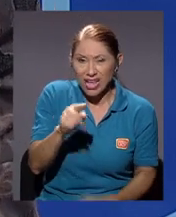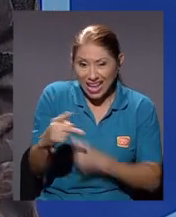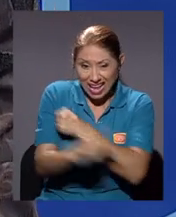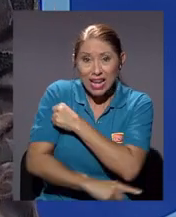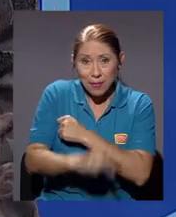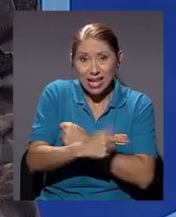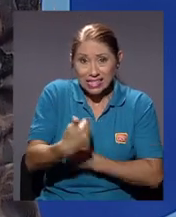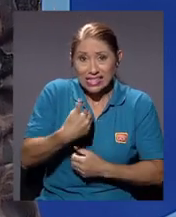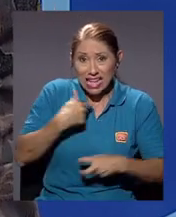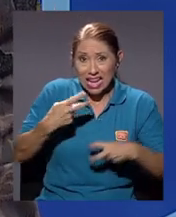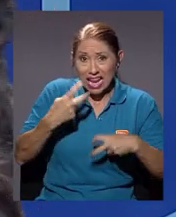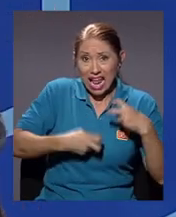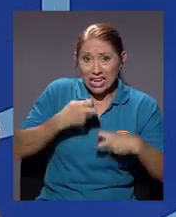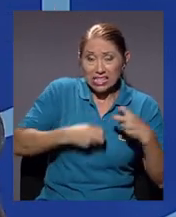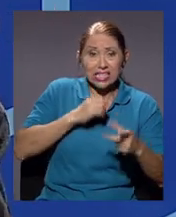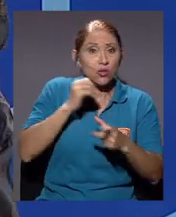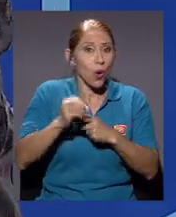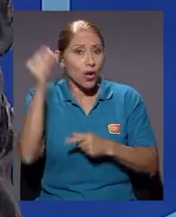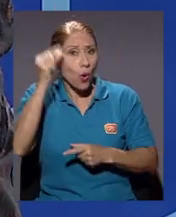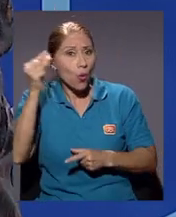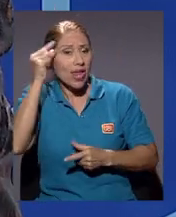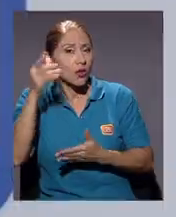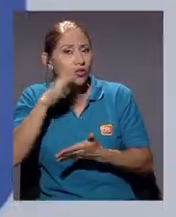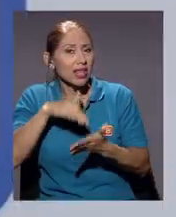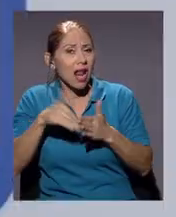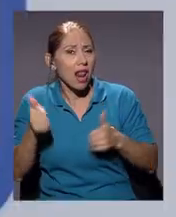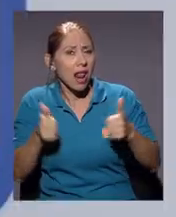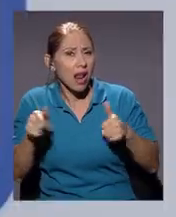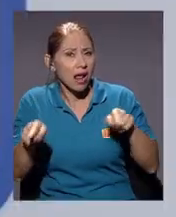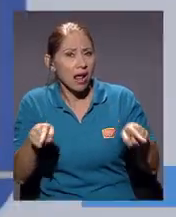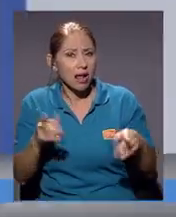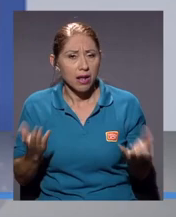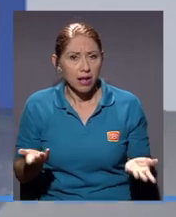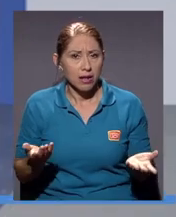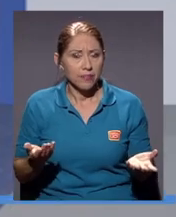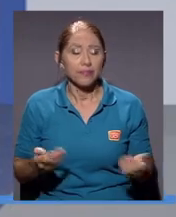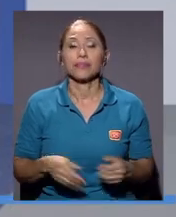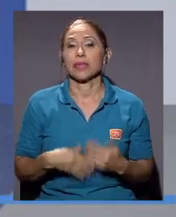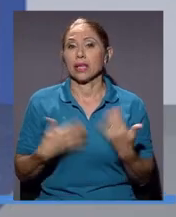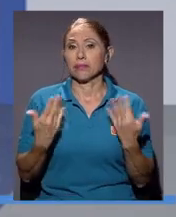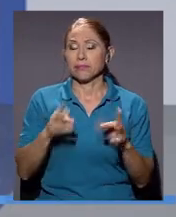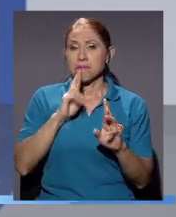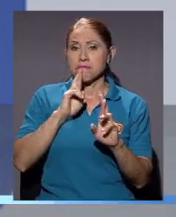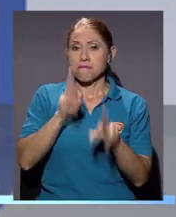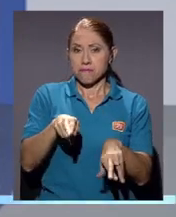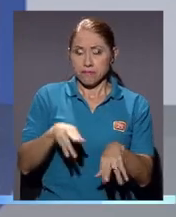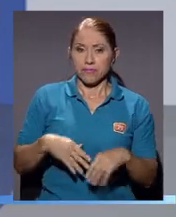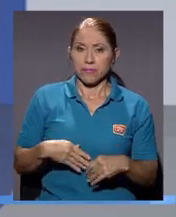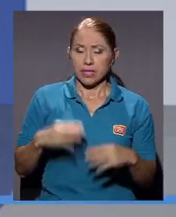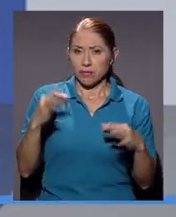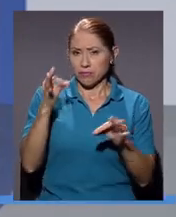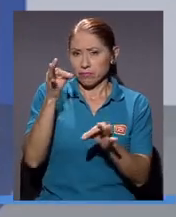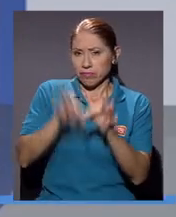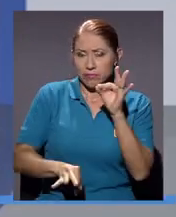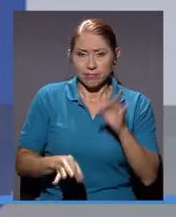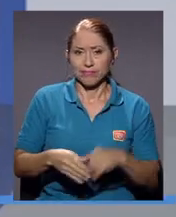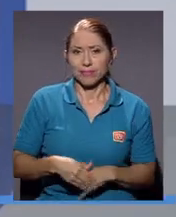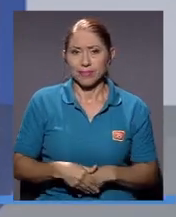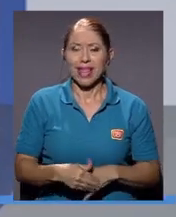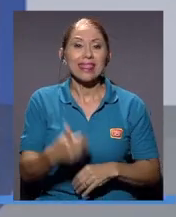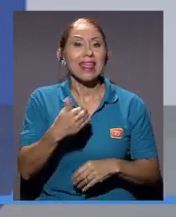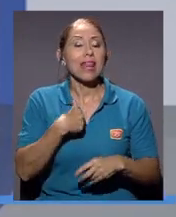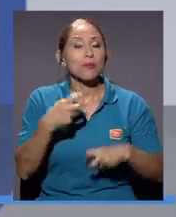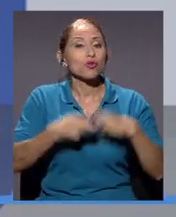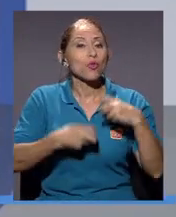el país en el que tienen la crisis o es el gobierno central bien vamos a contestar de manera muy sencilla tenemos